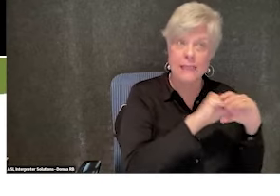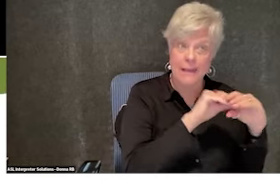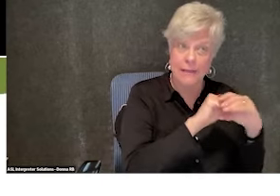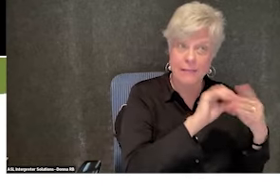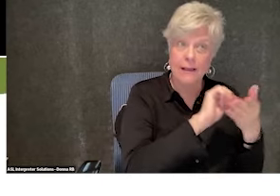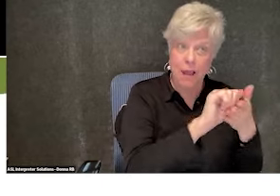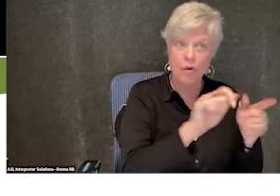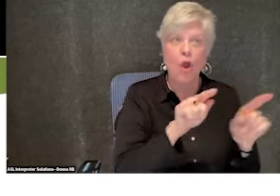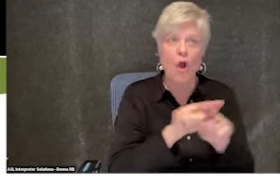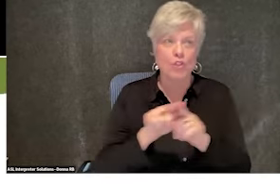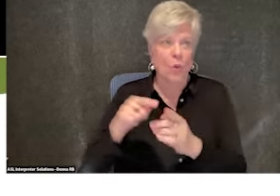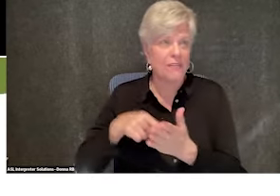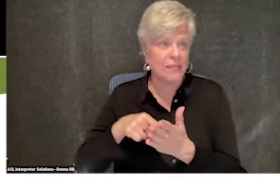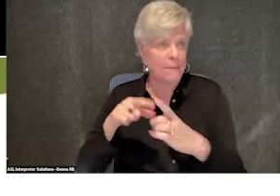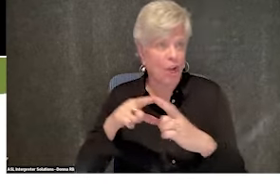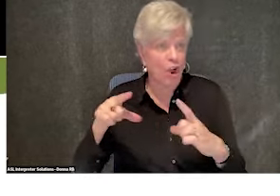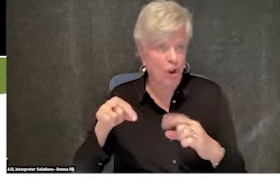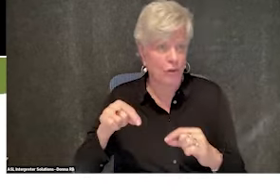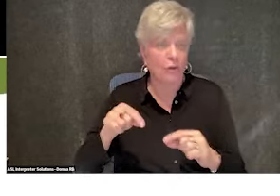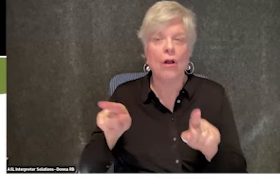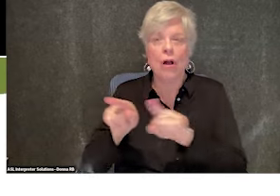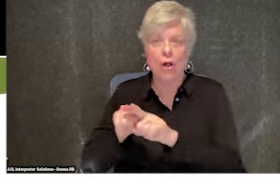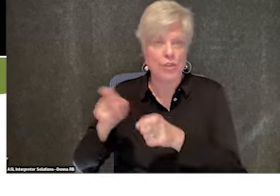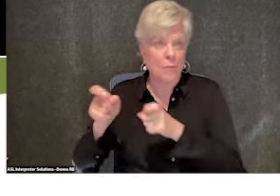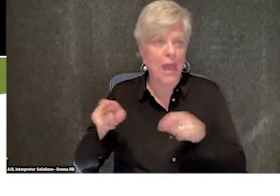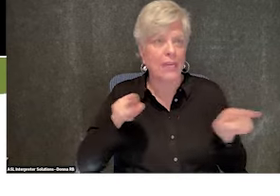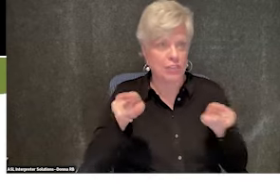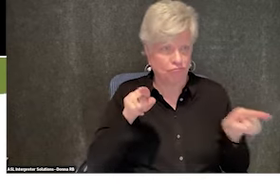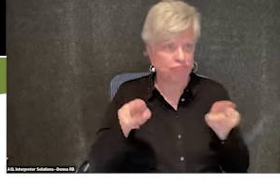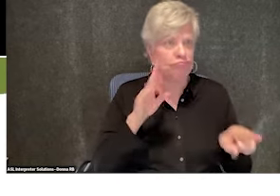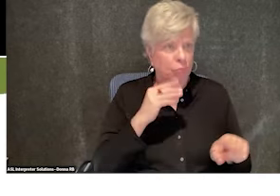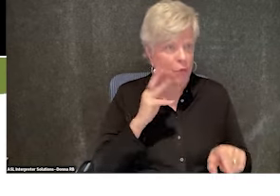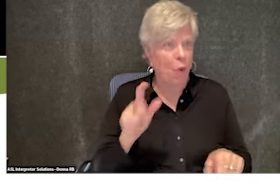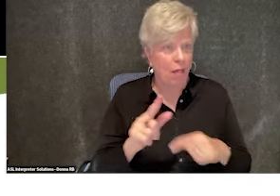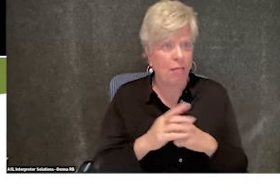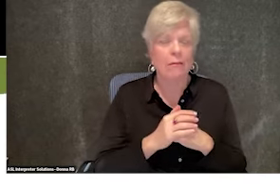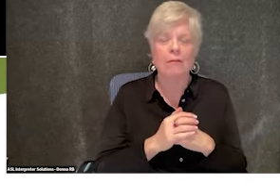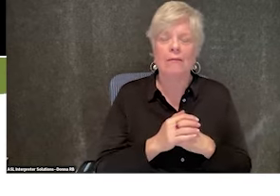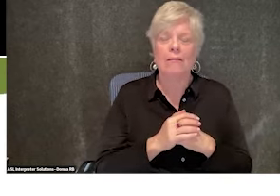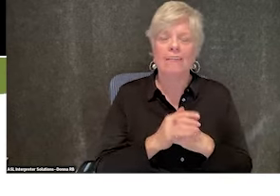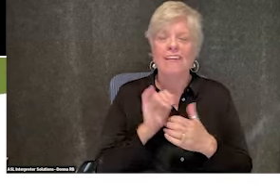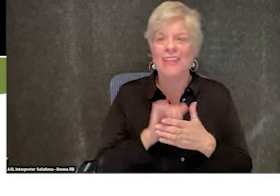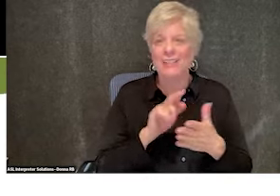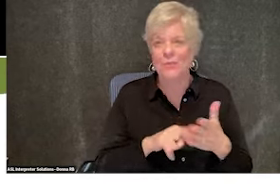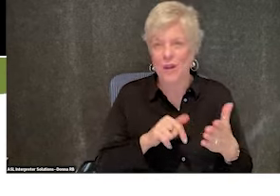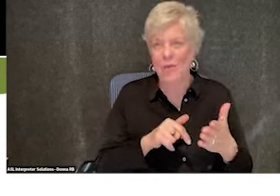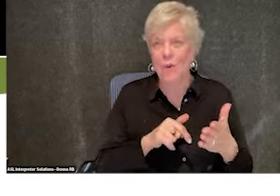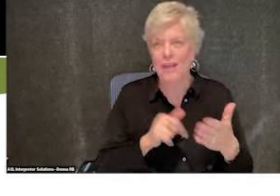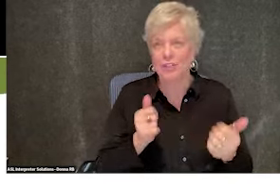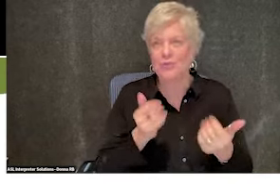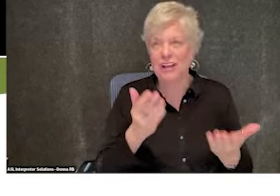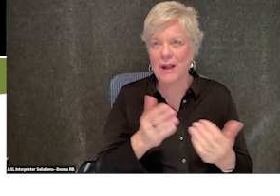quería mencionar eso de la cámara. Tiene también cosas que abre automáticamente las